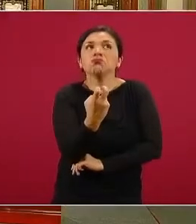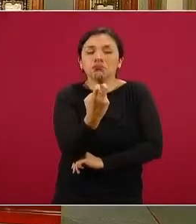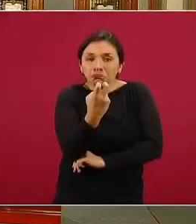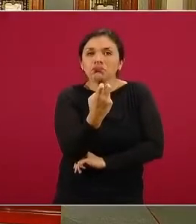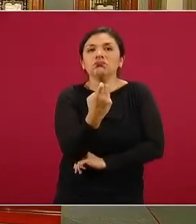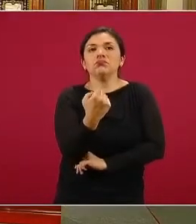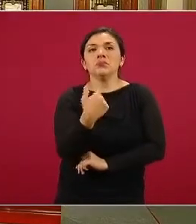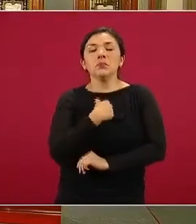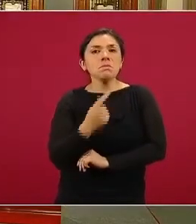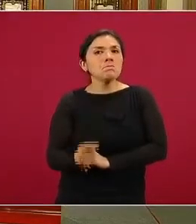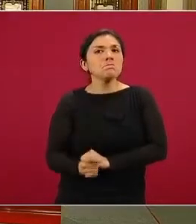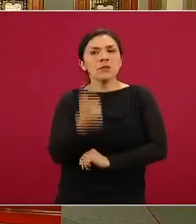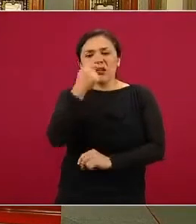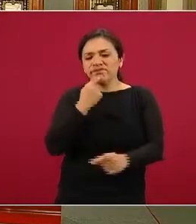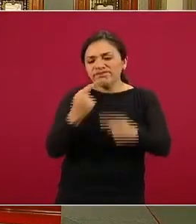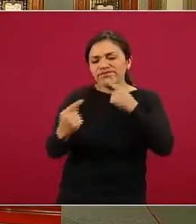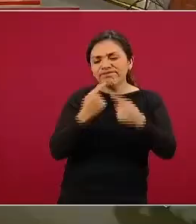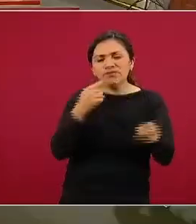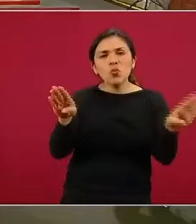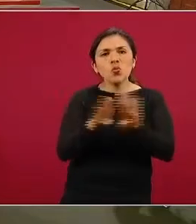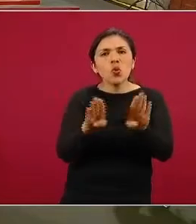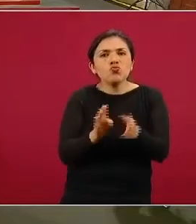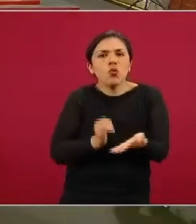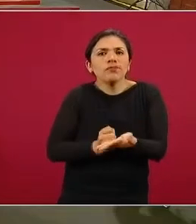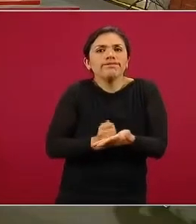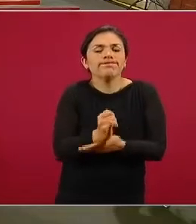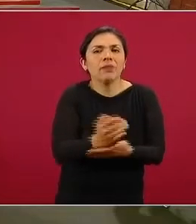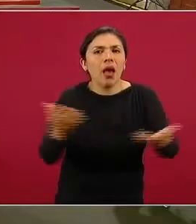fuimos los primeros en tomar una decisión